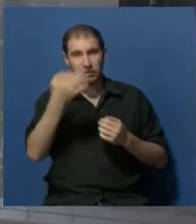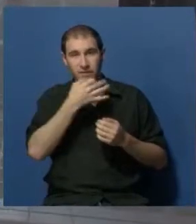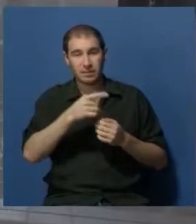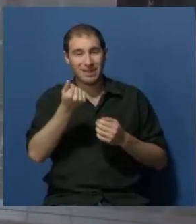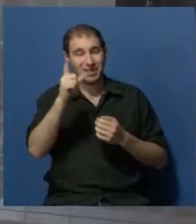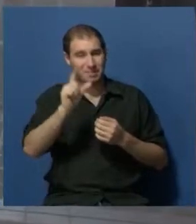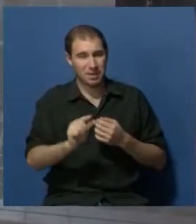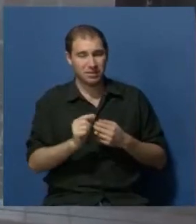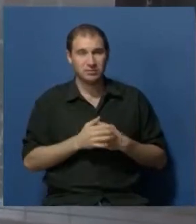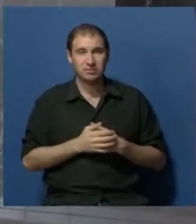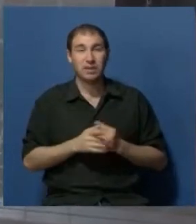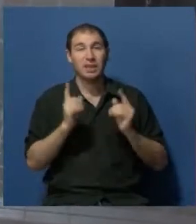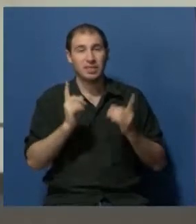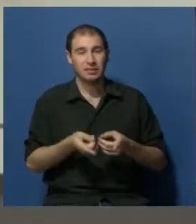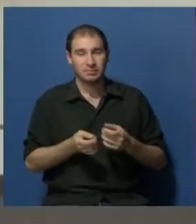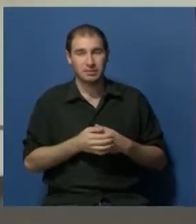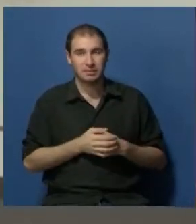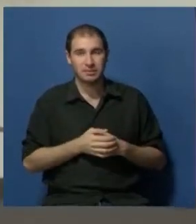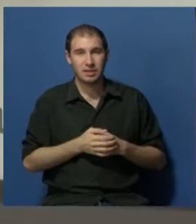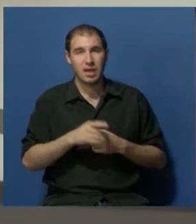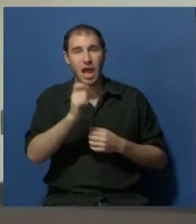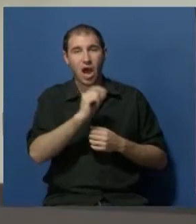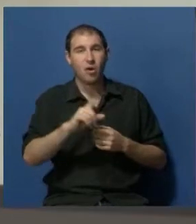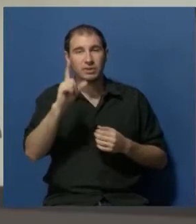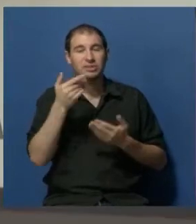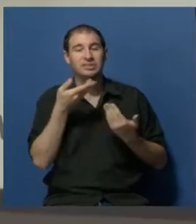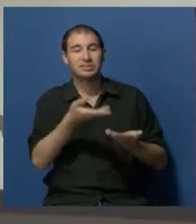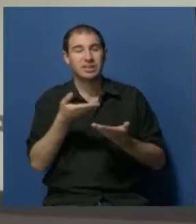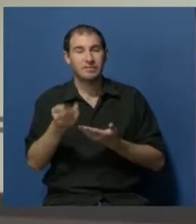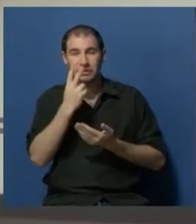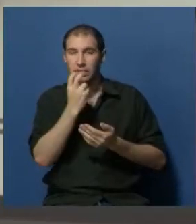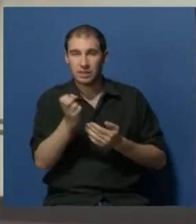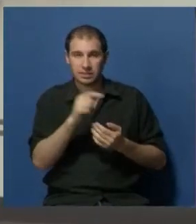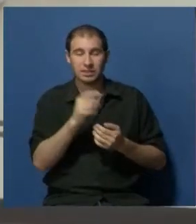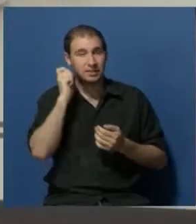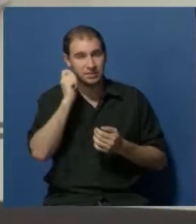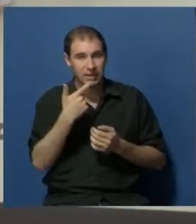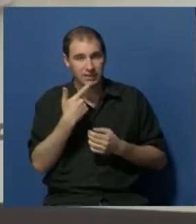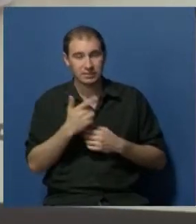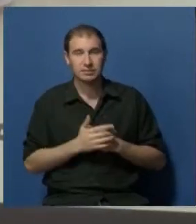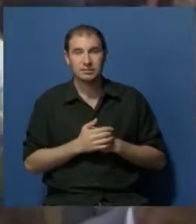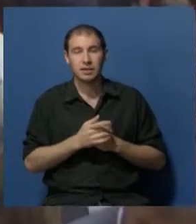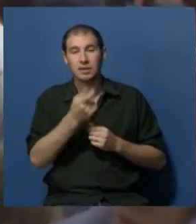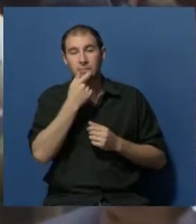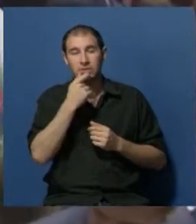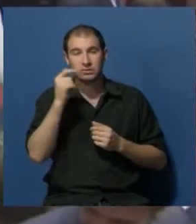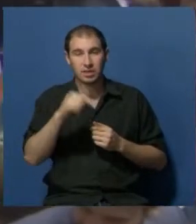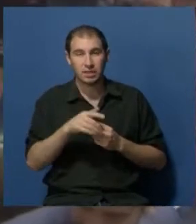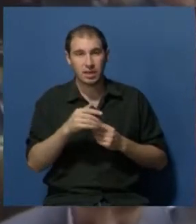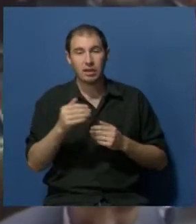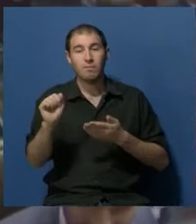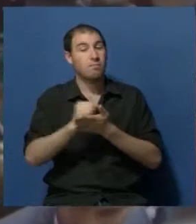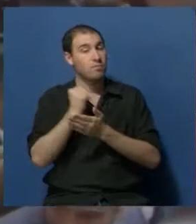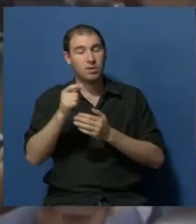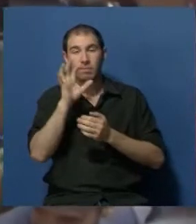dinero. También pasó con el aumento de las tarifas eléctricas y de gas, donde Mendoza no fue contemplada al